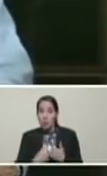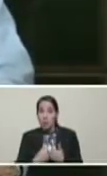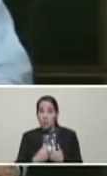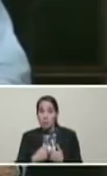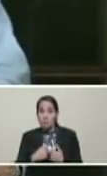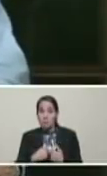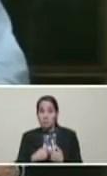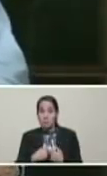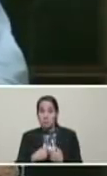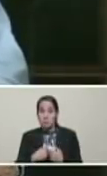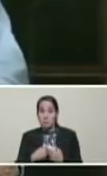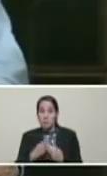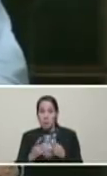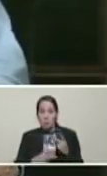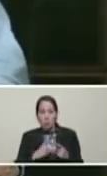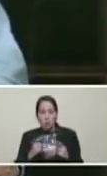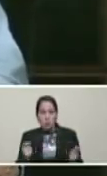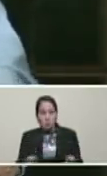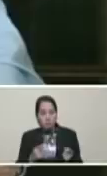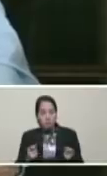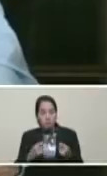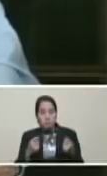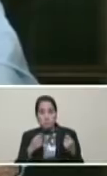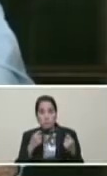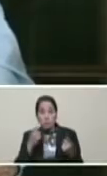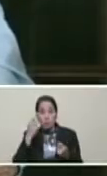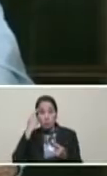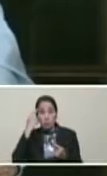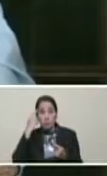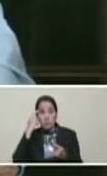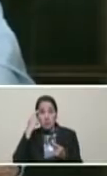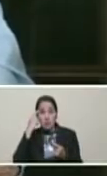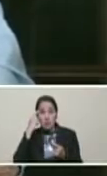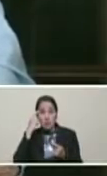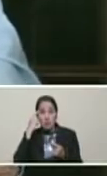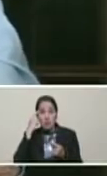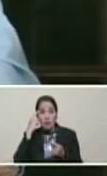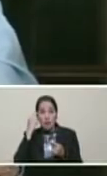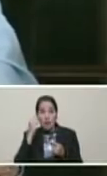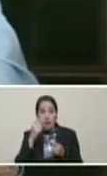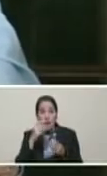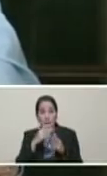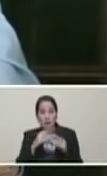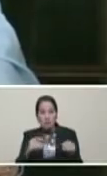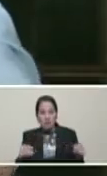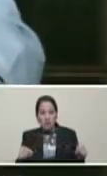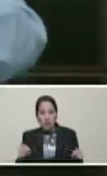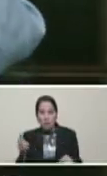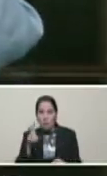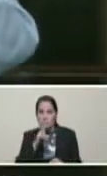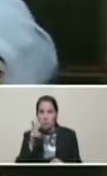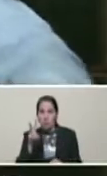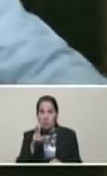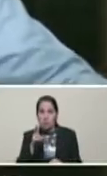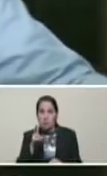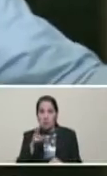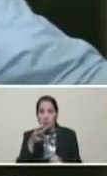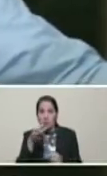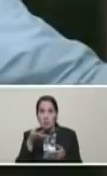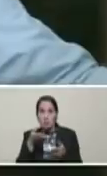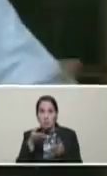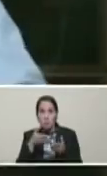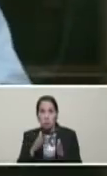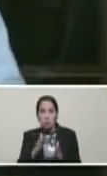muy motivado porque sé que la tierra venezolana está pariendo futuro la tierra venezolana está pariendo para todo